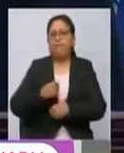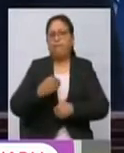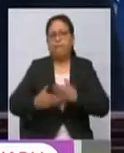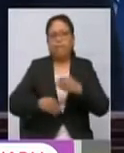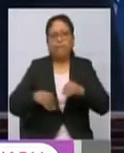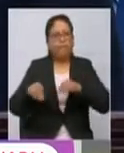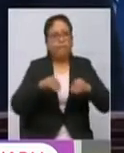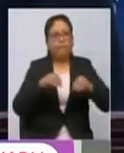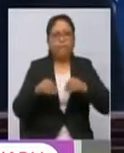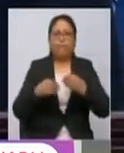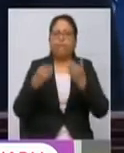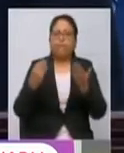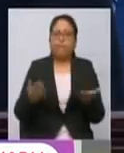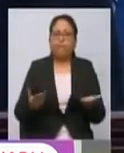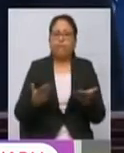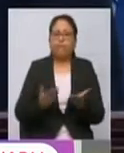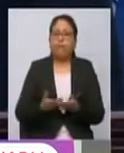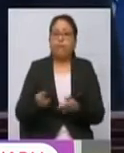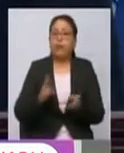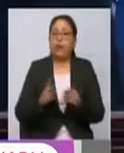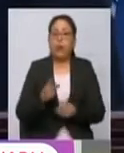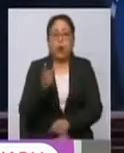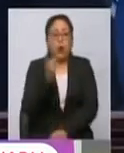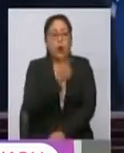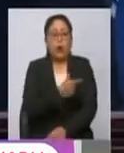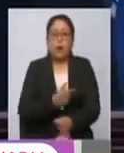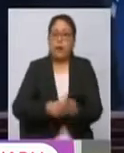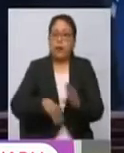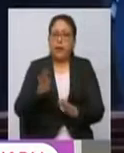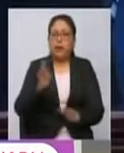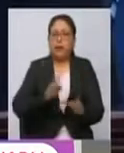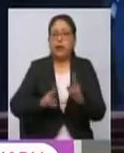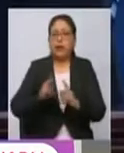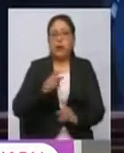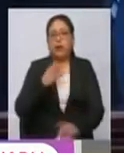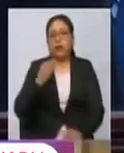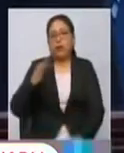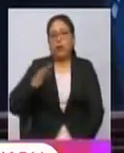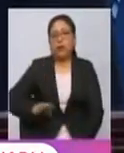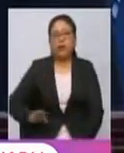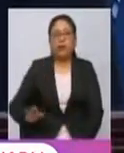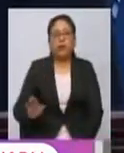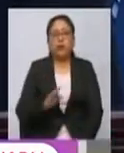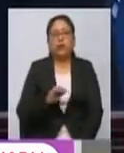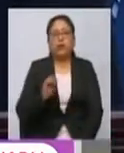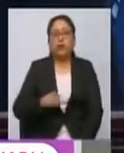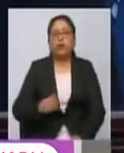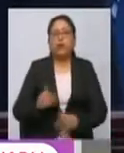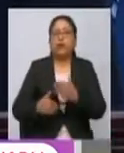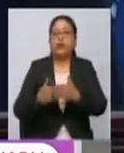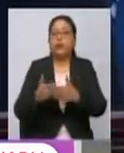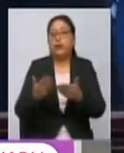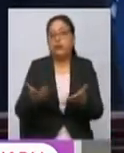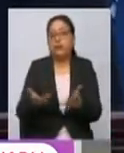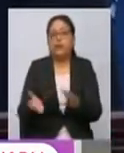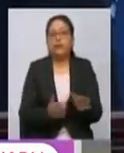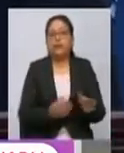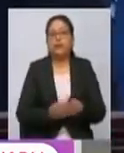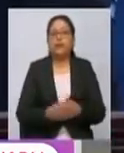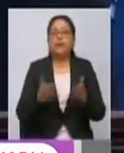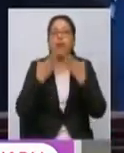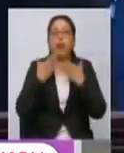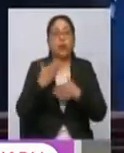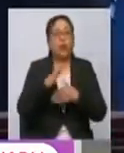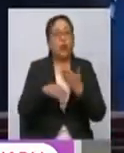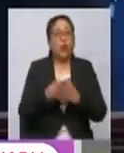incansablemente para hacer y alcanzar la mayor parte posible de la población con este proceso de vacunación.